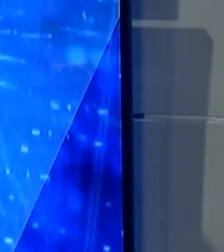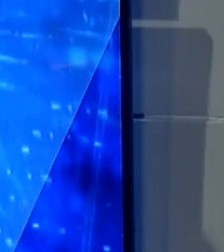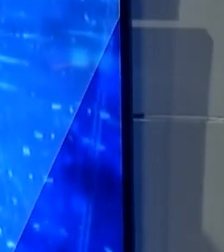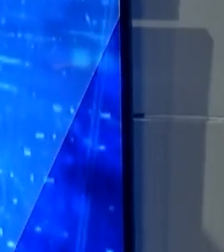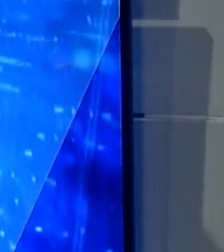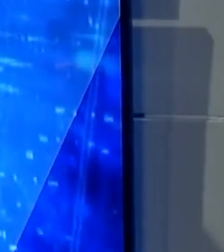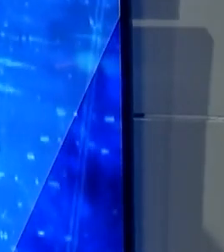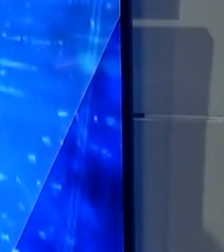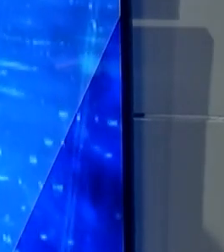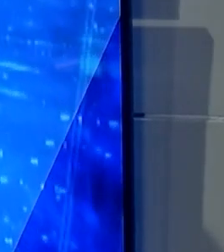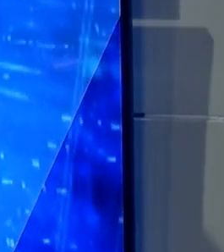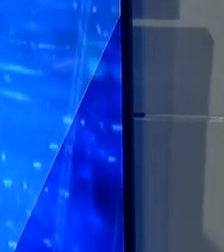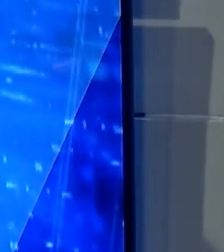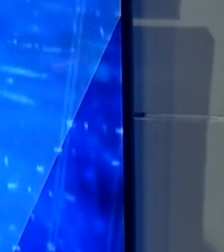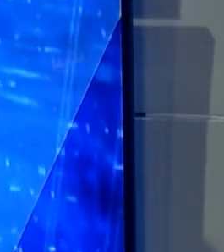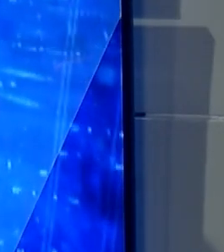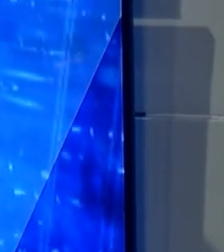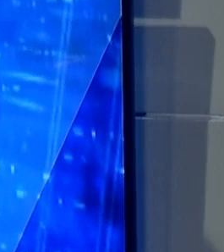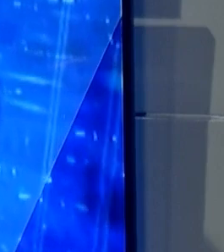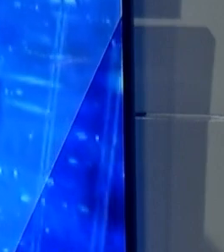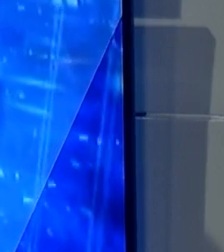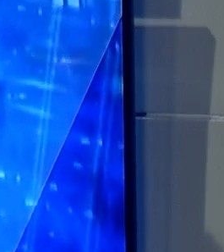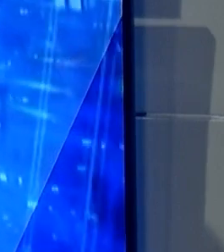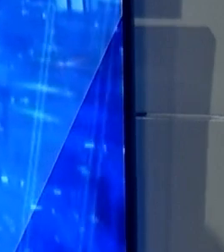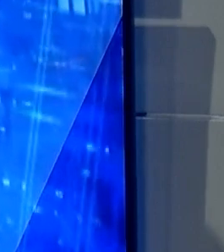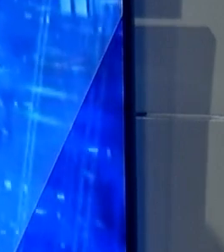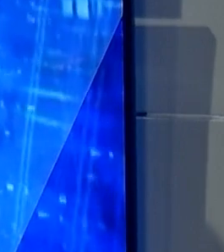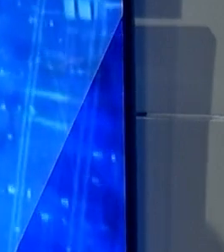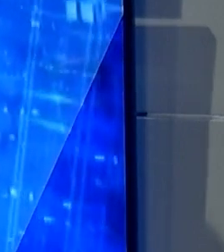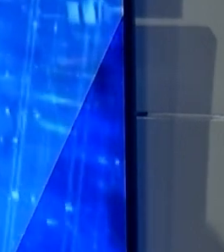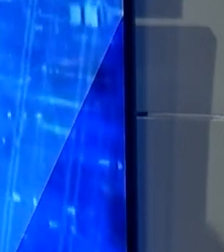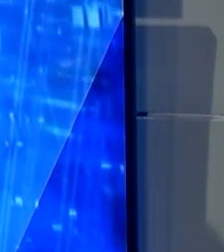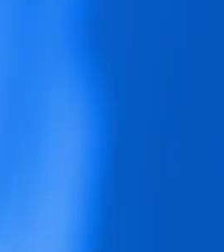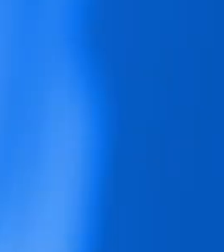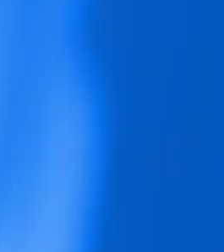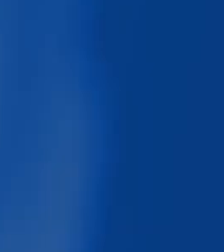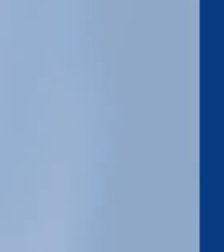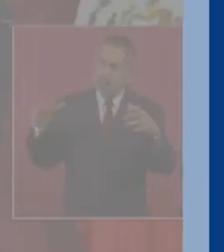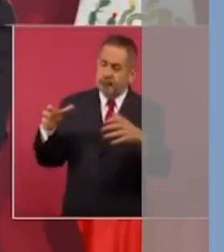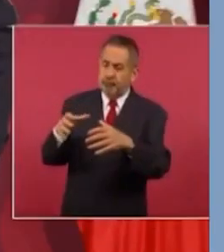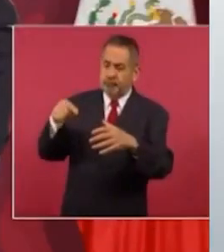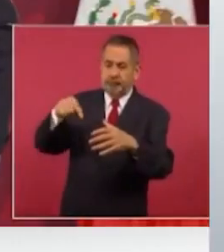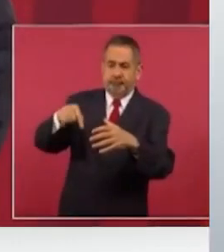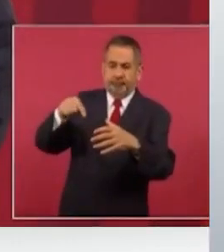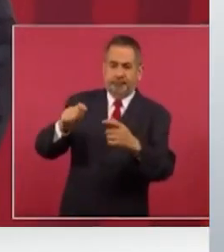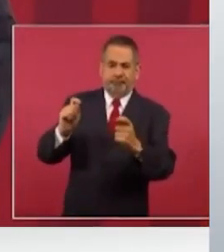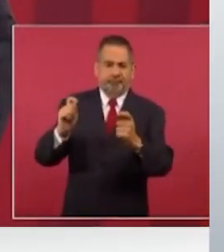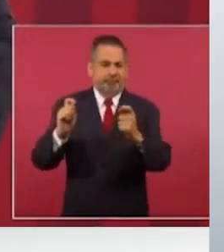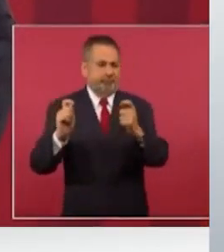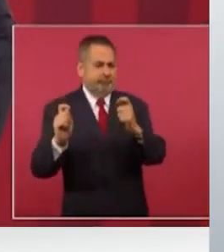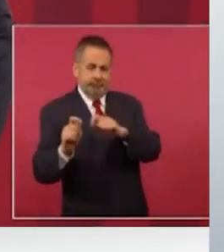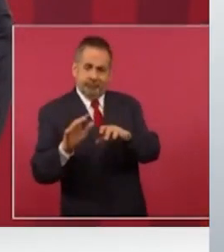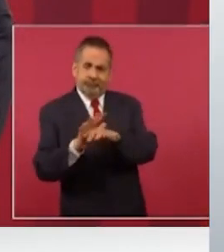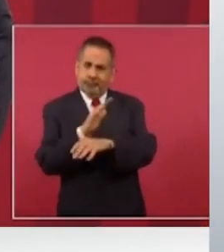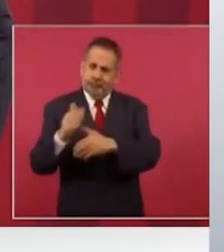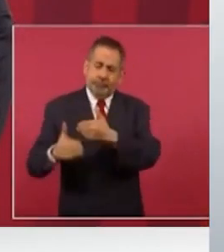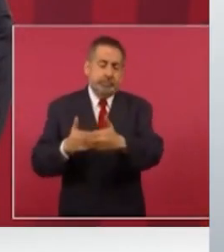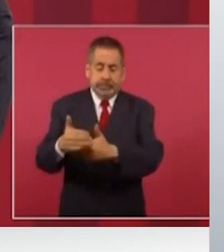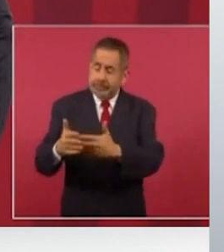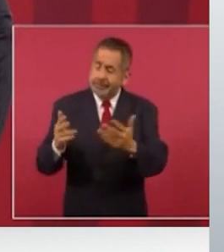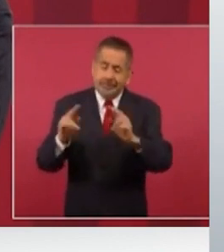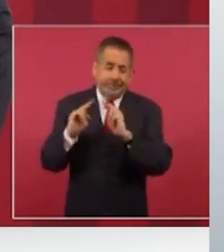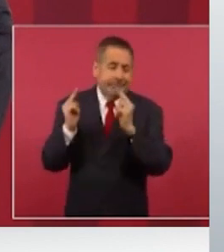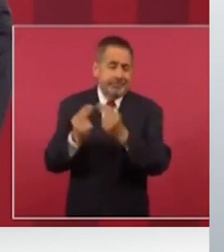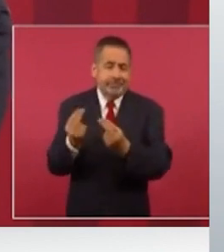El presidente Andrés Manuel López Obrador aseguró que quien participe en una encuesta de Morena debe aceptar los resultados. Esto luego de